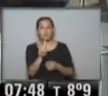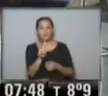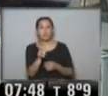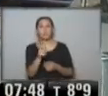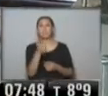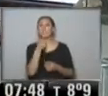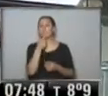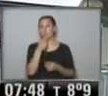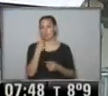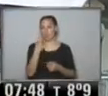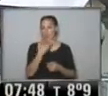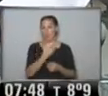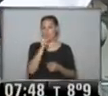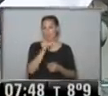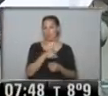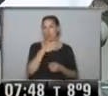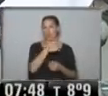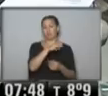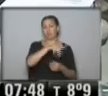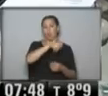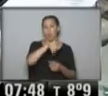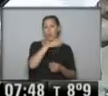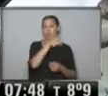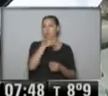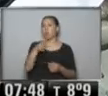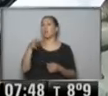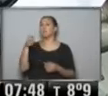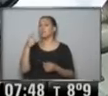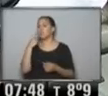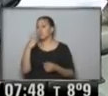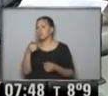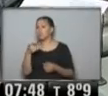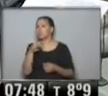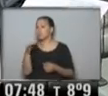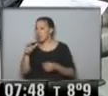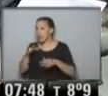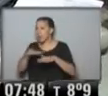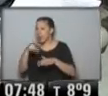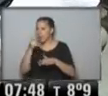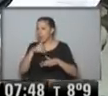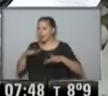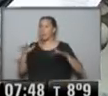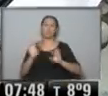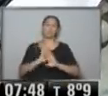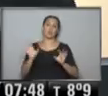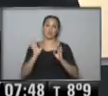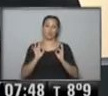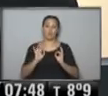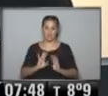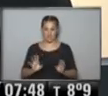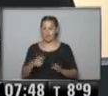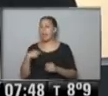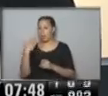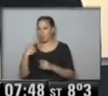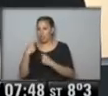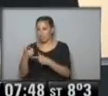un funcionario recorriendo los lugares y comprobando simplemente que el lugar resultó afectado es suficiente elemento para otorgarle